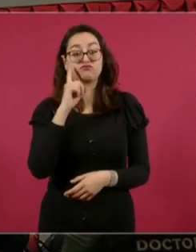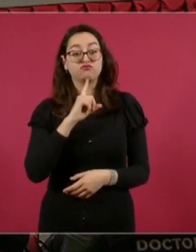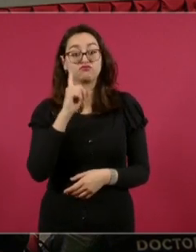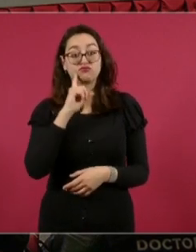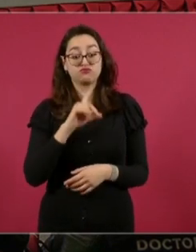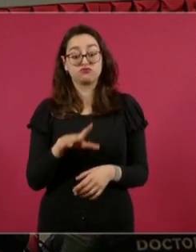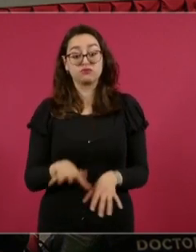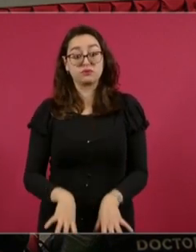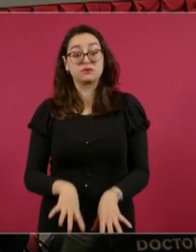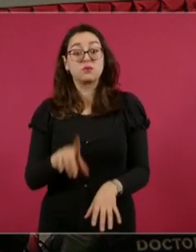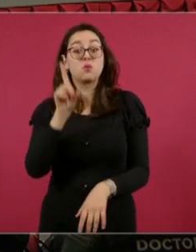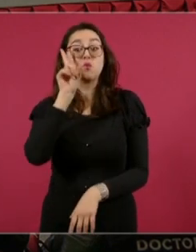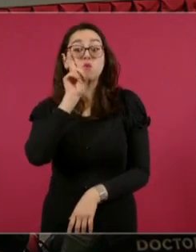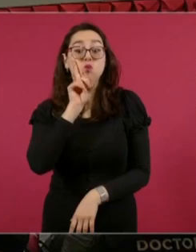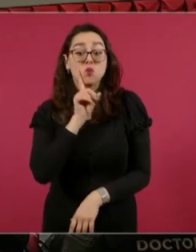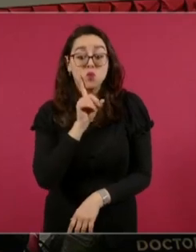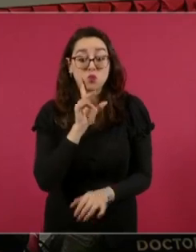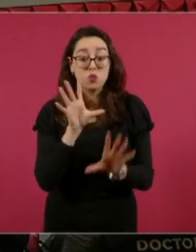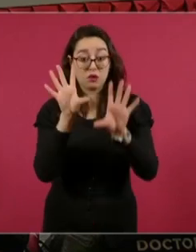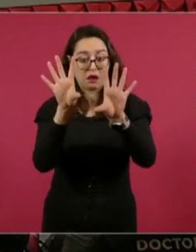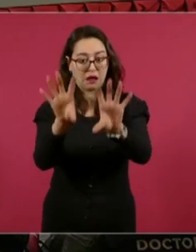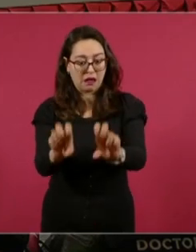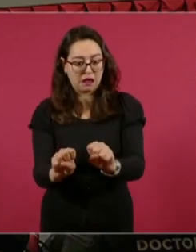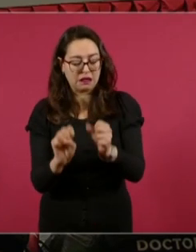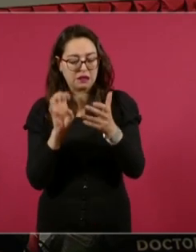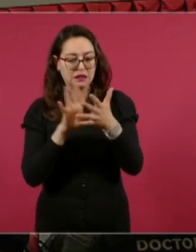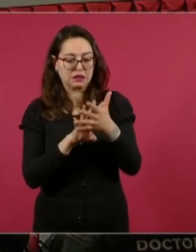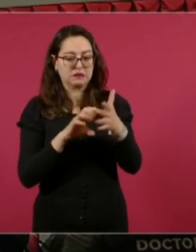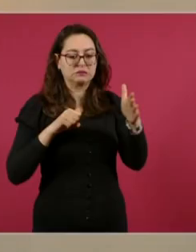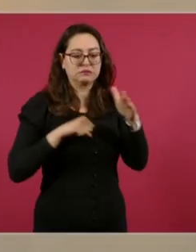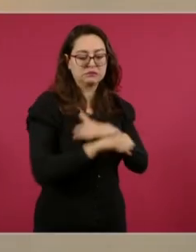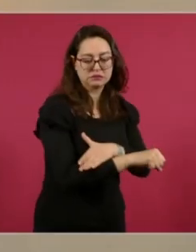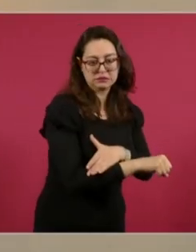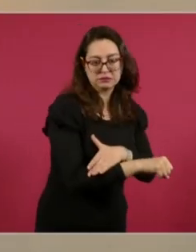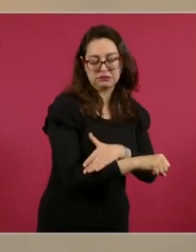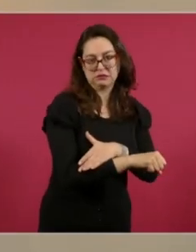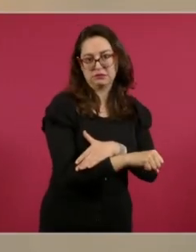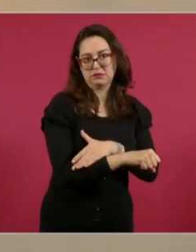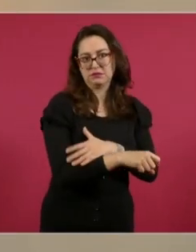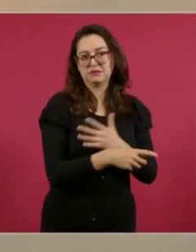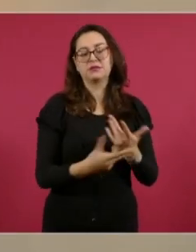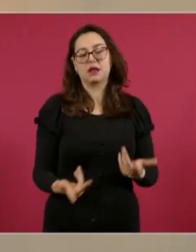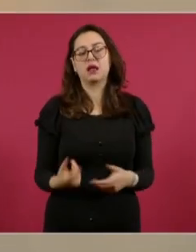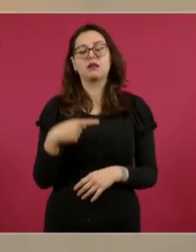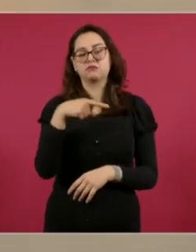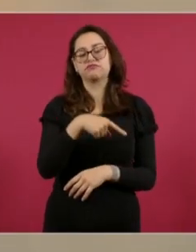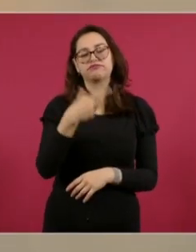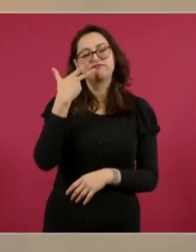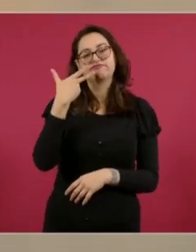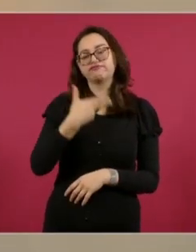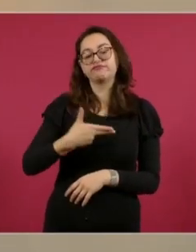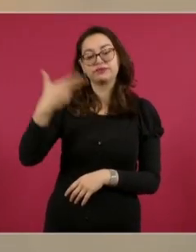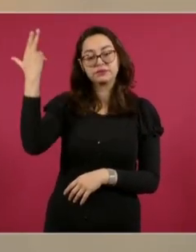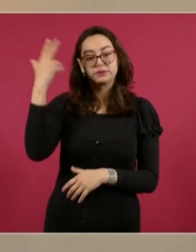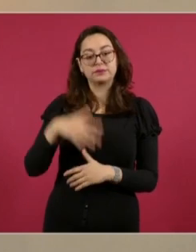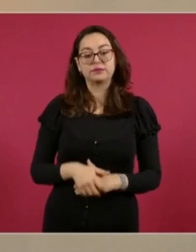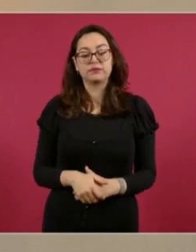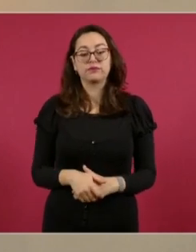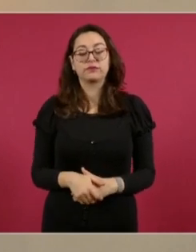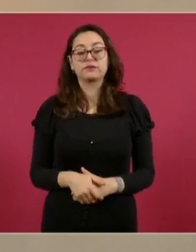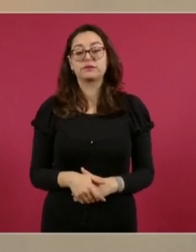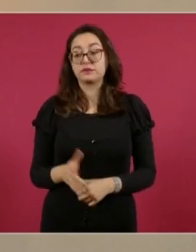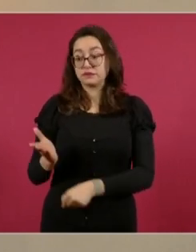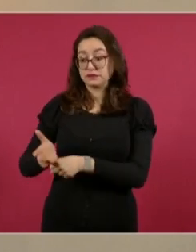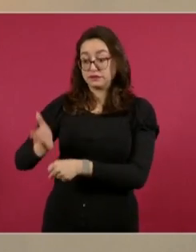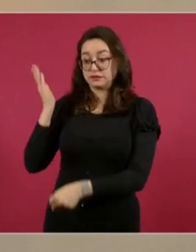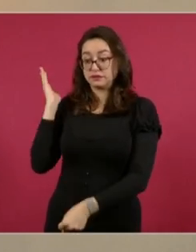y llevada a los separos de la presidencia municipal, donde se quitó la vida. Adelante. Esta sentencia de 76 años y